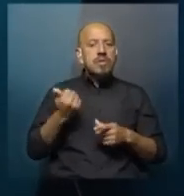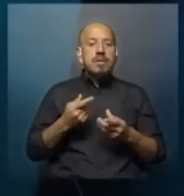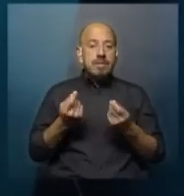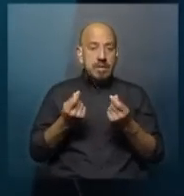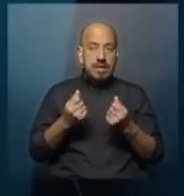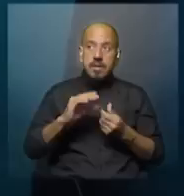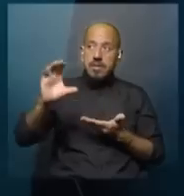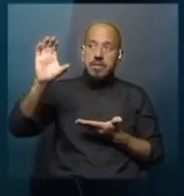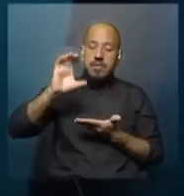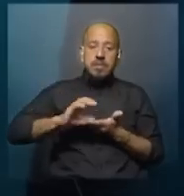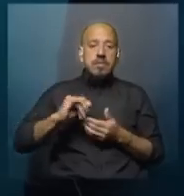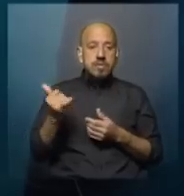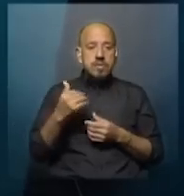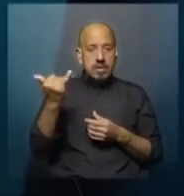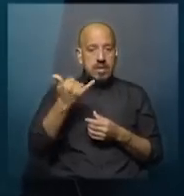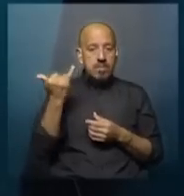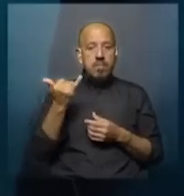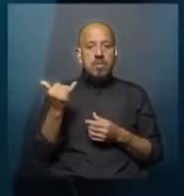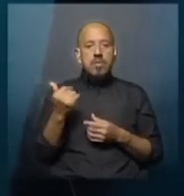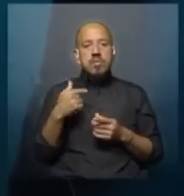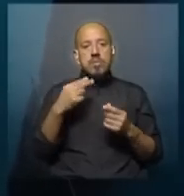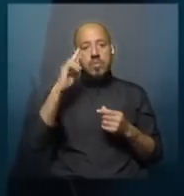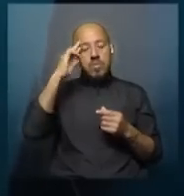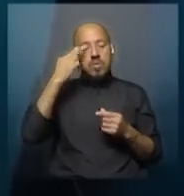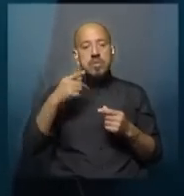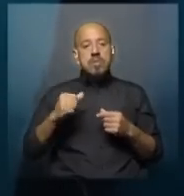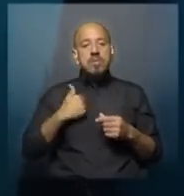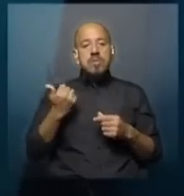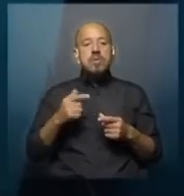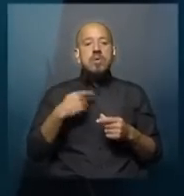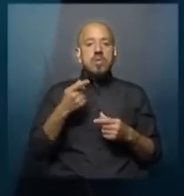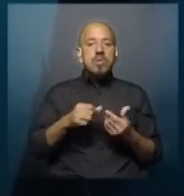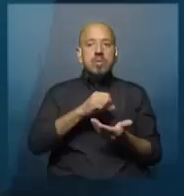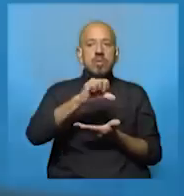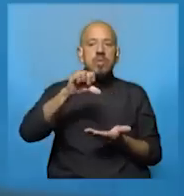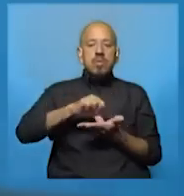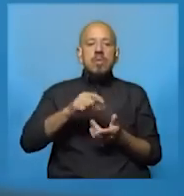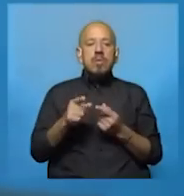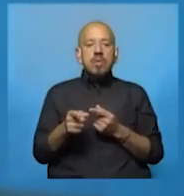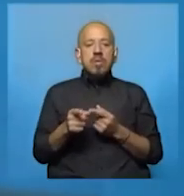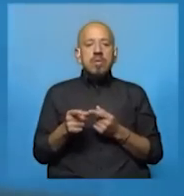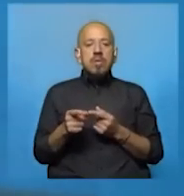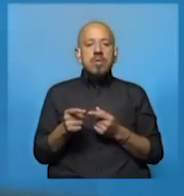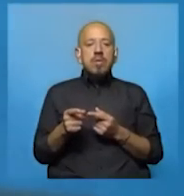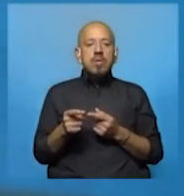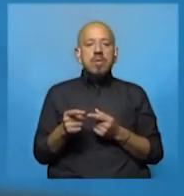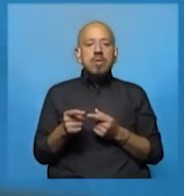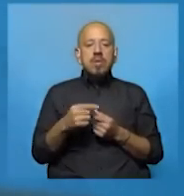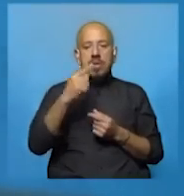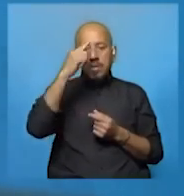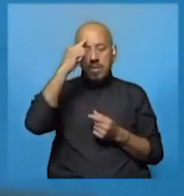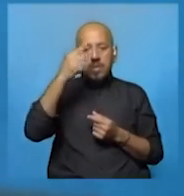es de larga Data no y el Uruguay se aprovecha eso y también otros países pero claro después tenés a organismos